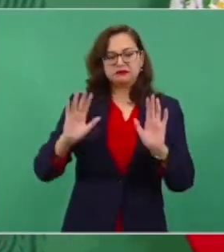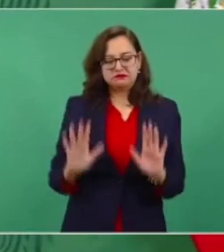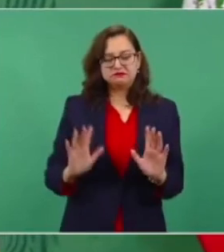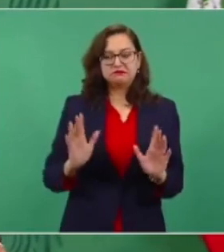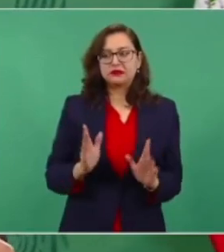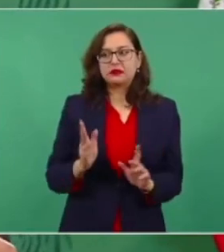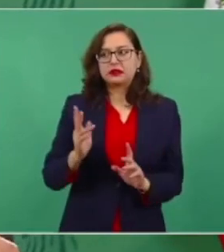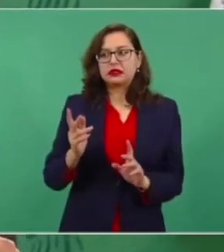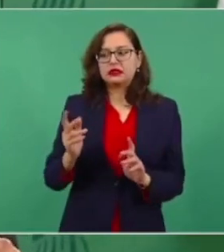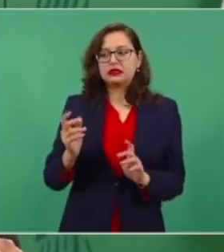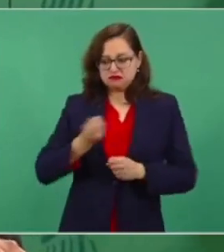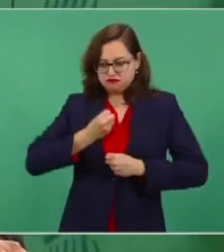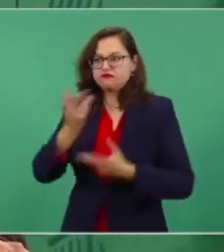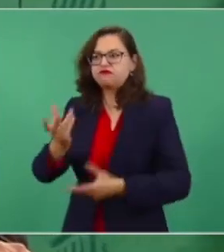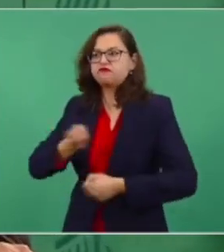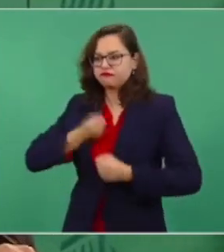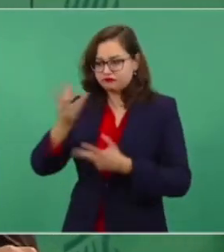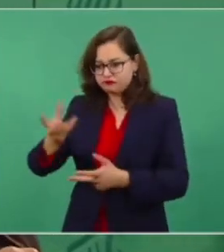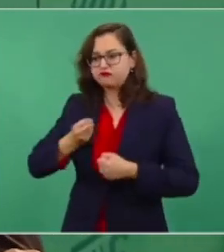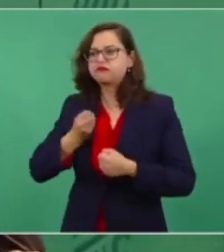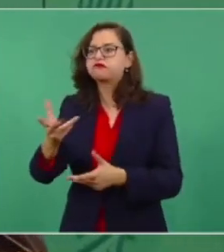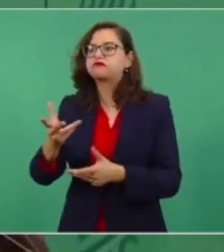para